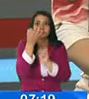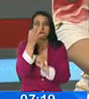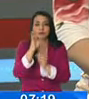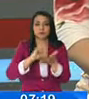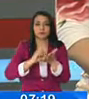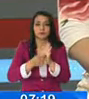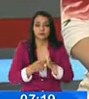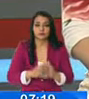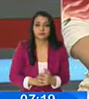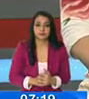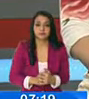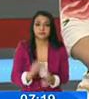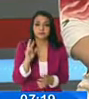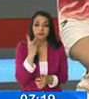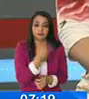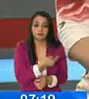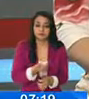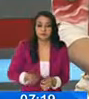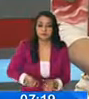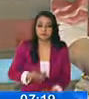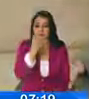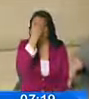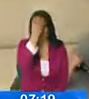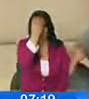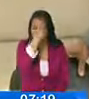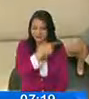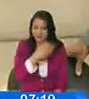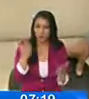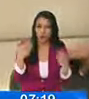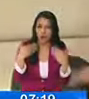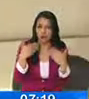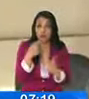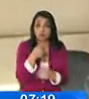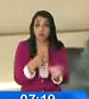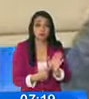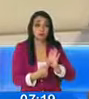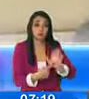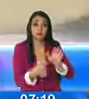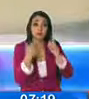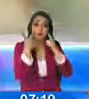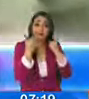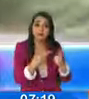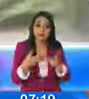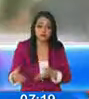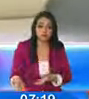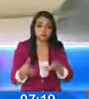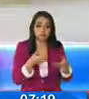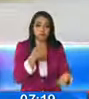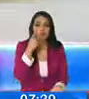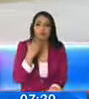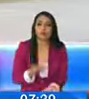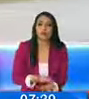7:19 a.m. Y el segundo mandatario, Jorge Glass, anunció en la ciudad de Guayaquil que presentará ante la Fiscalía General del Estado las pruebas de descargo de los indicios de